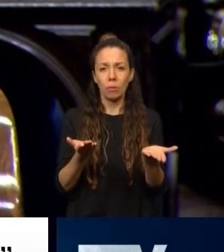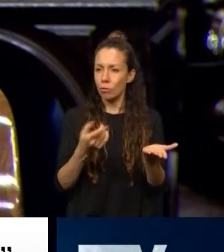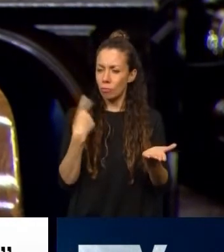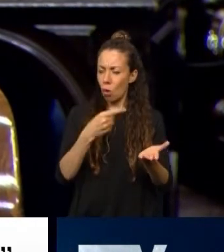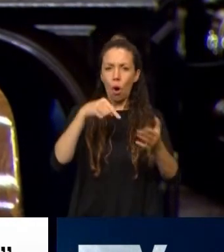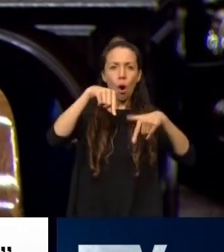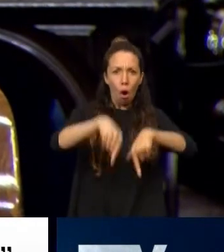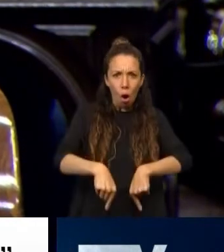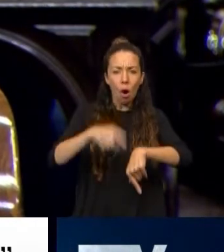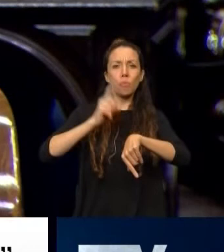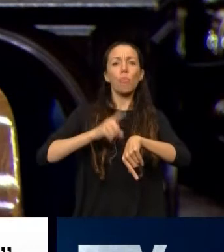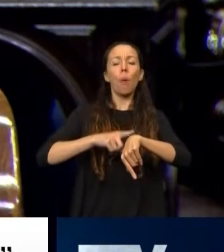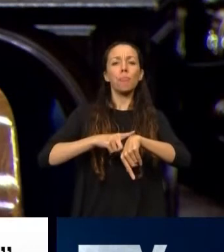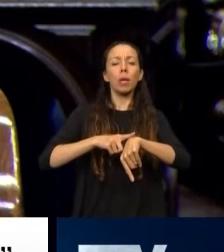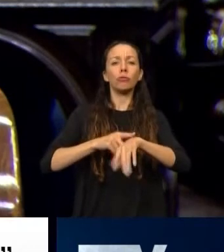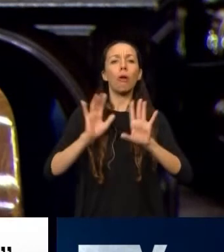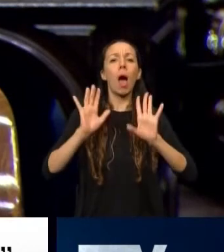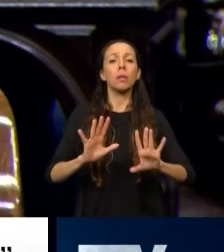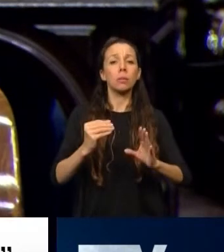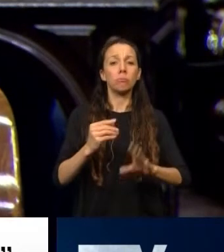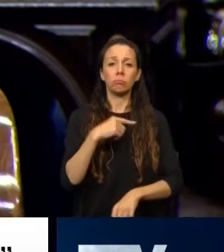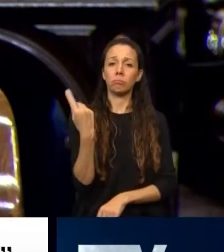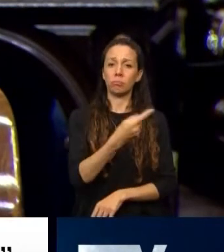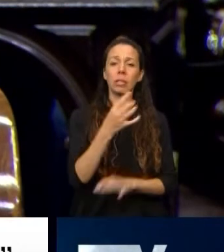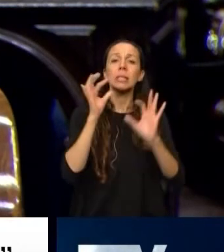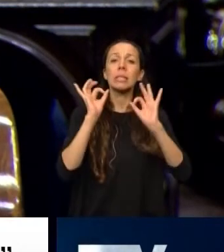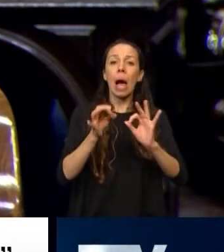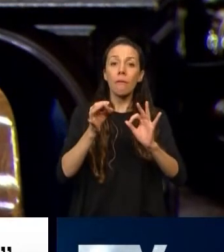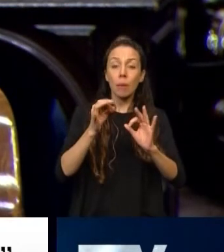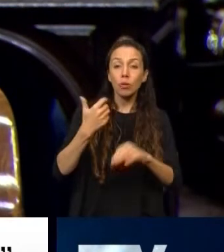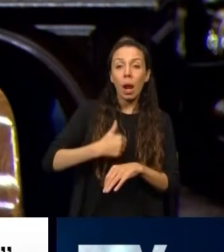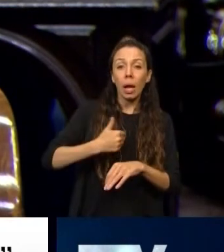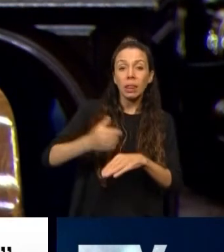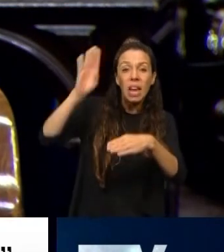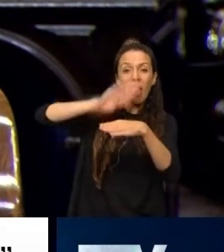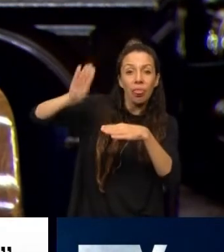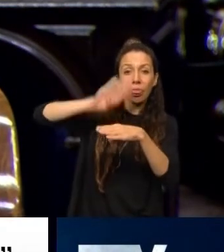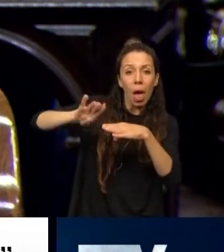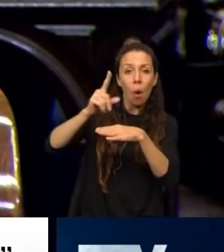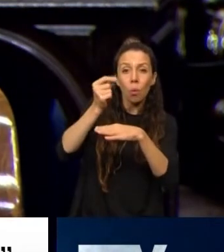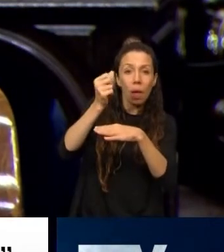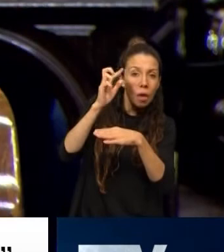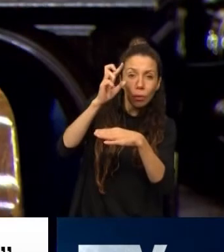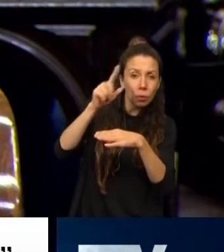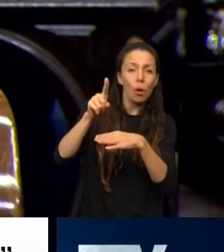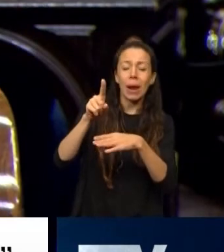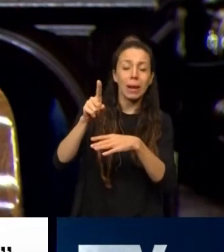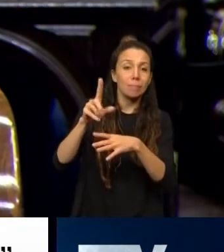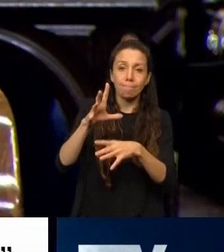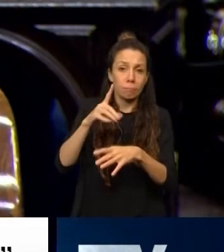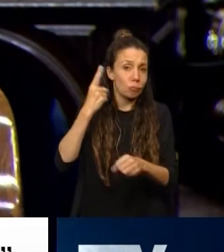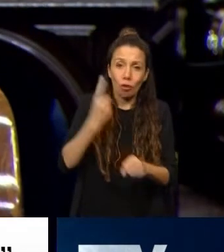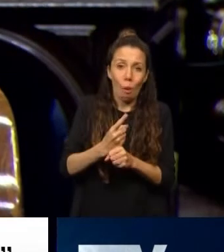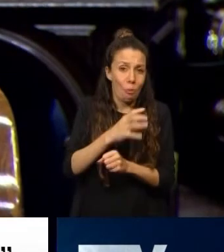somos conscientes que la deuda que tiene la Argentina en moneda extranjera es insostenible, por el monto y